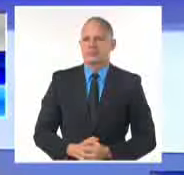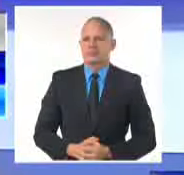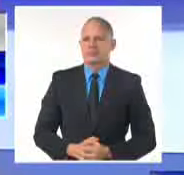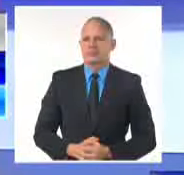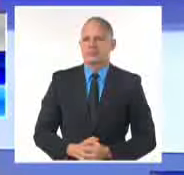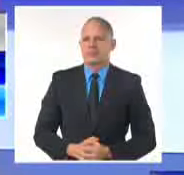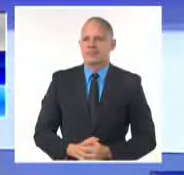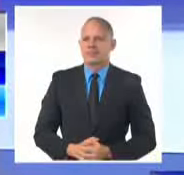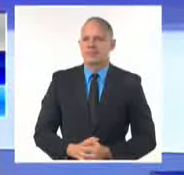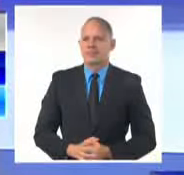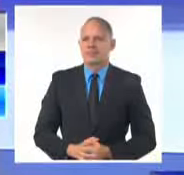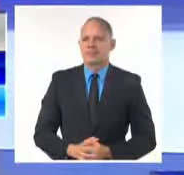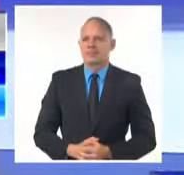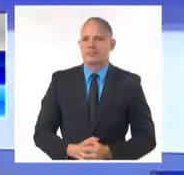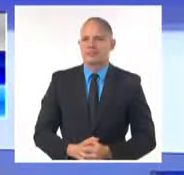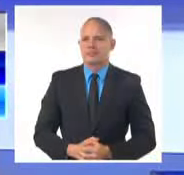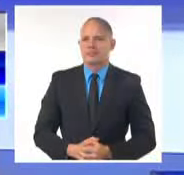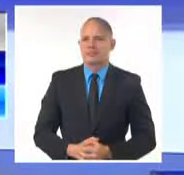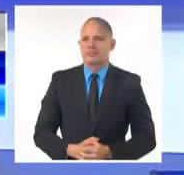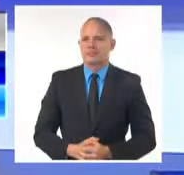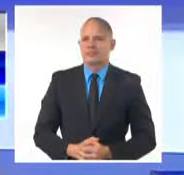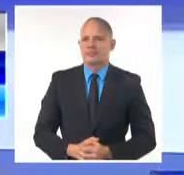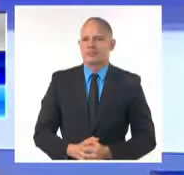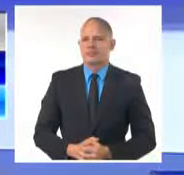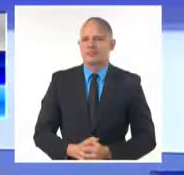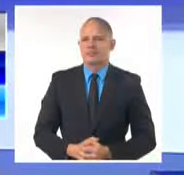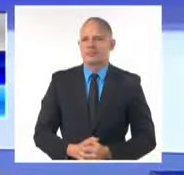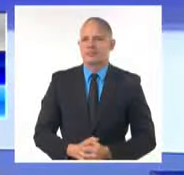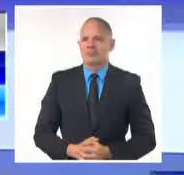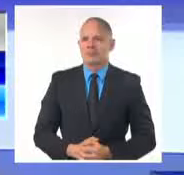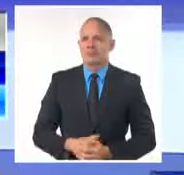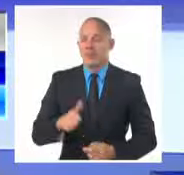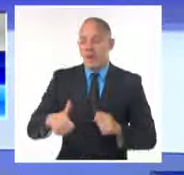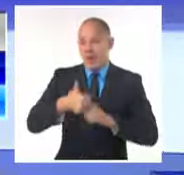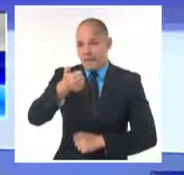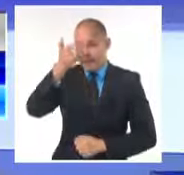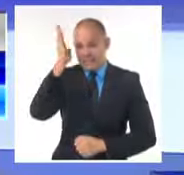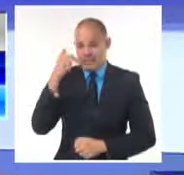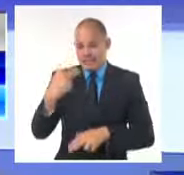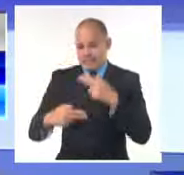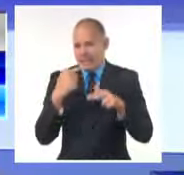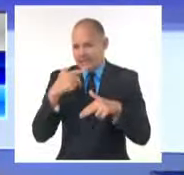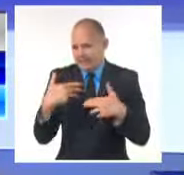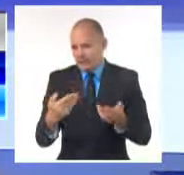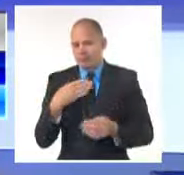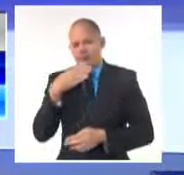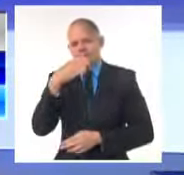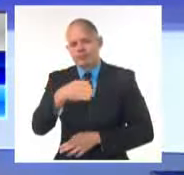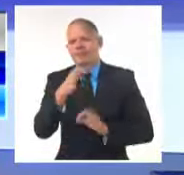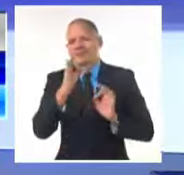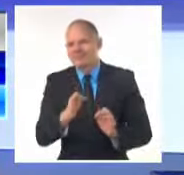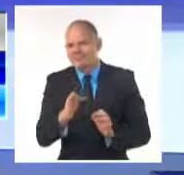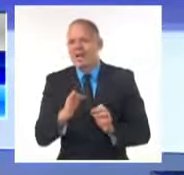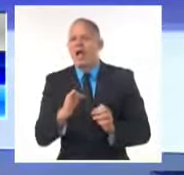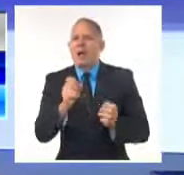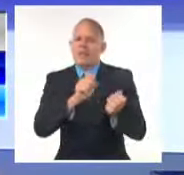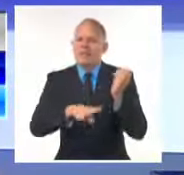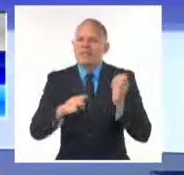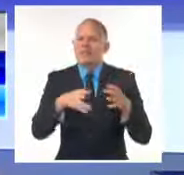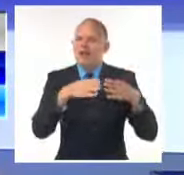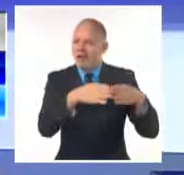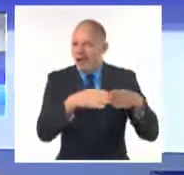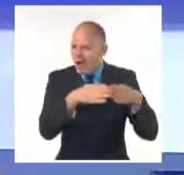Visitar la víspera a los municipios de Maicí, en Guantánamo y Río Cauto, en Granma, el primer secretario del Comité Central del Partido y presidente de la República, Miguel Díaz-Canel